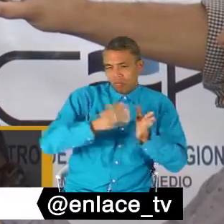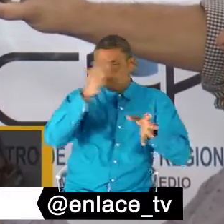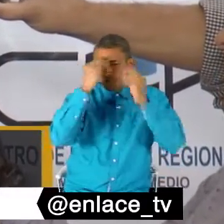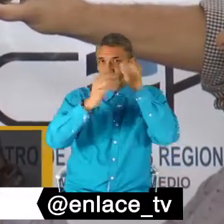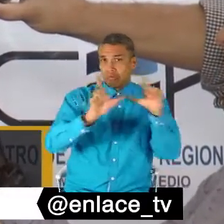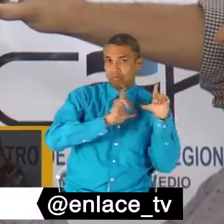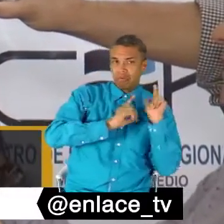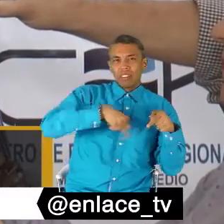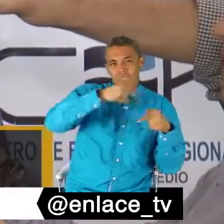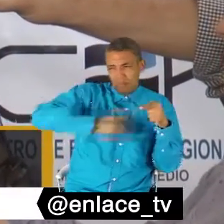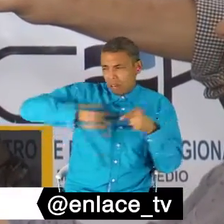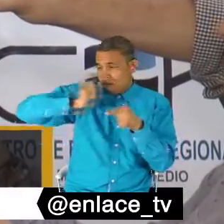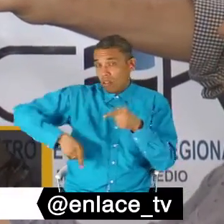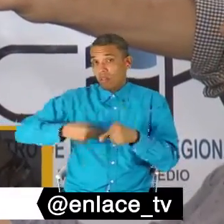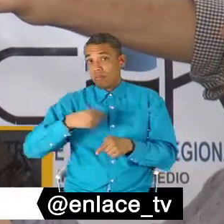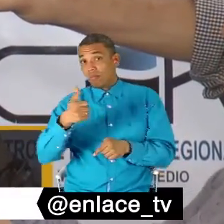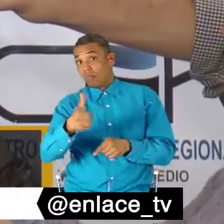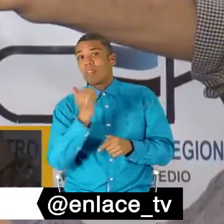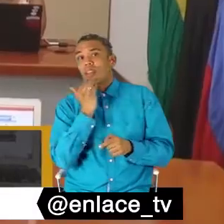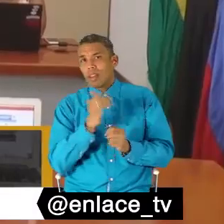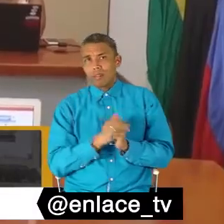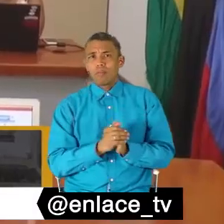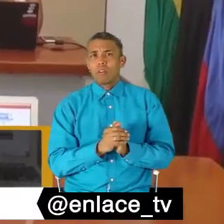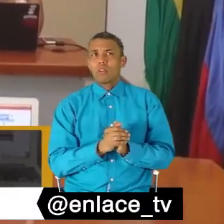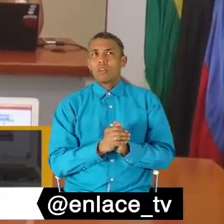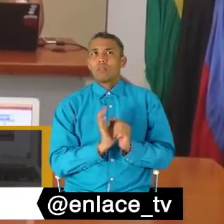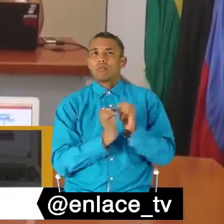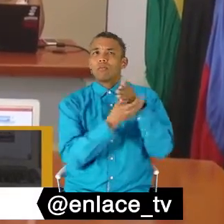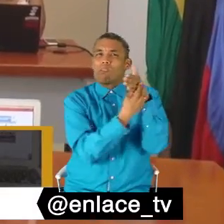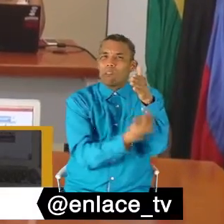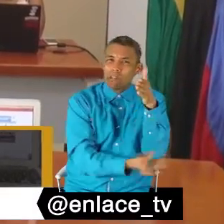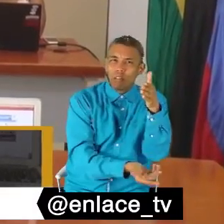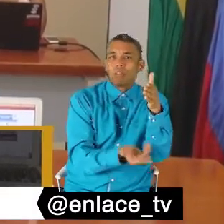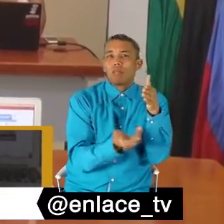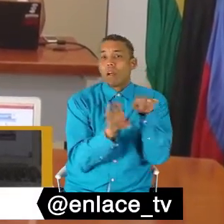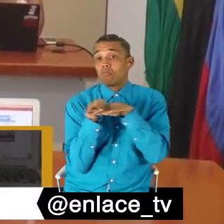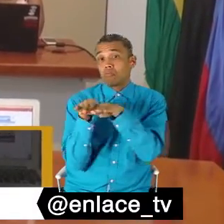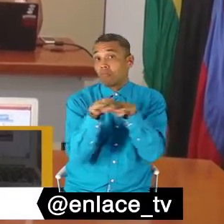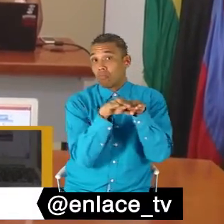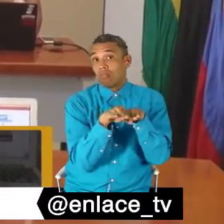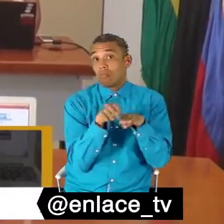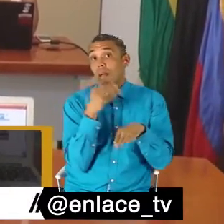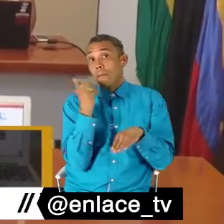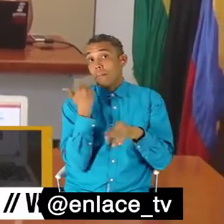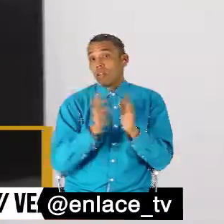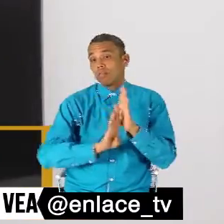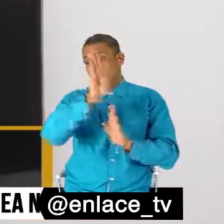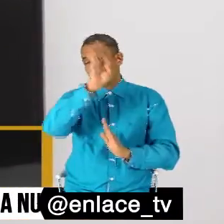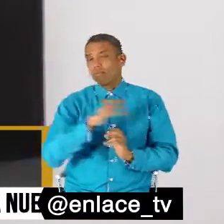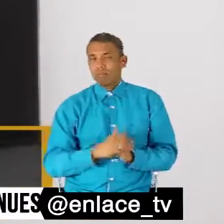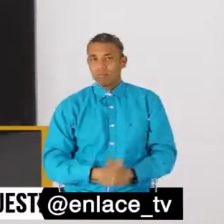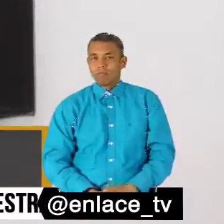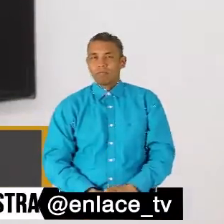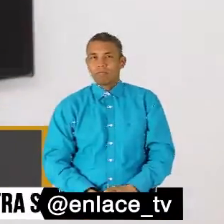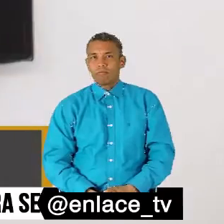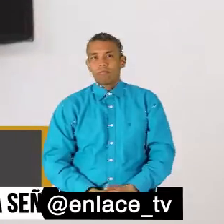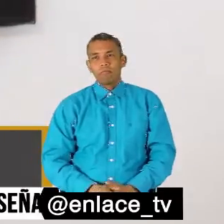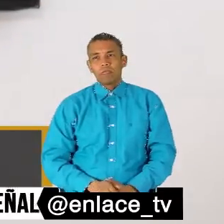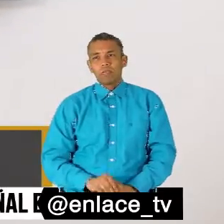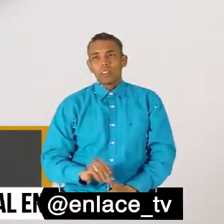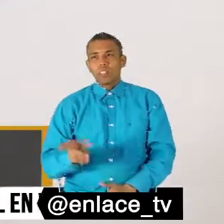tiene un impacto positivo en indicadores, por ejemplo, como de pobreza y de equidad. En el seminario de mención se ha enfatizado en la importancia de la prospectiva como